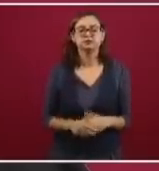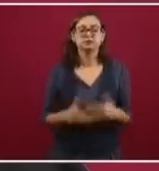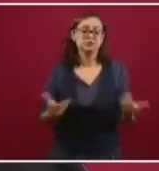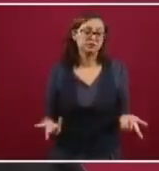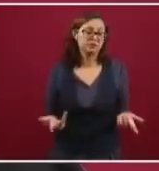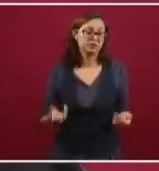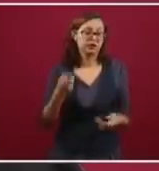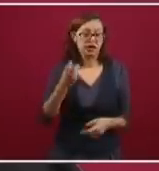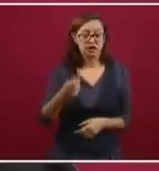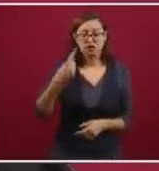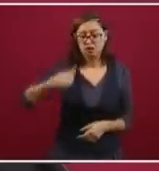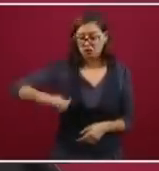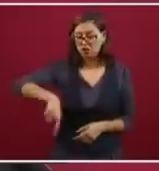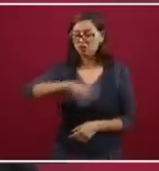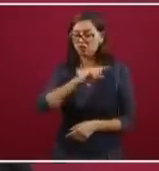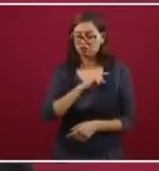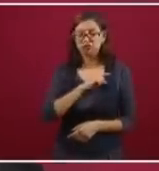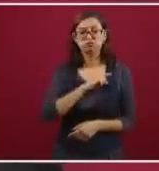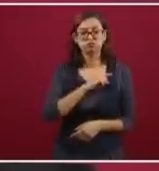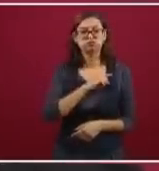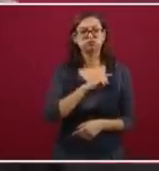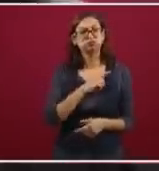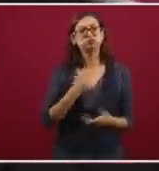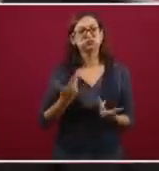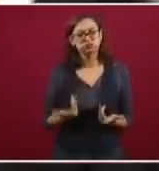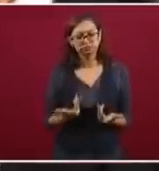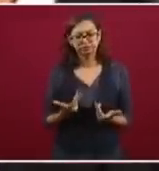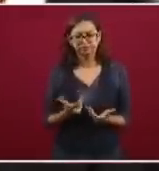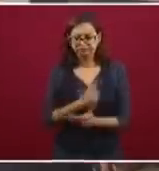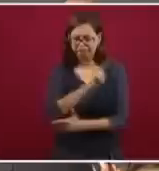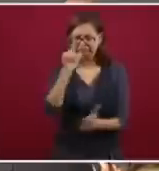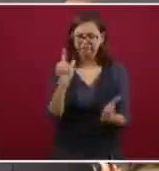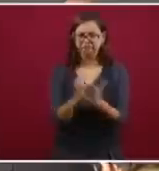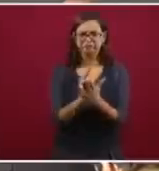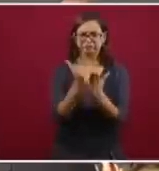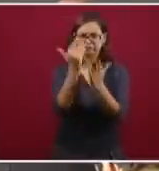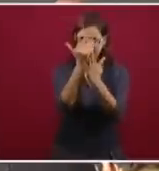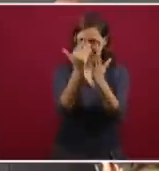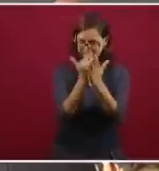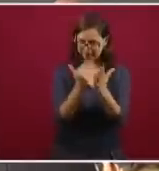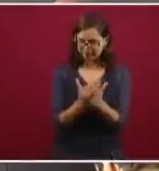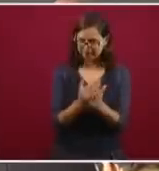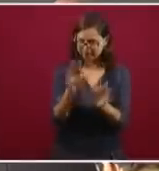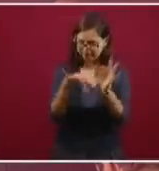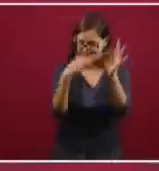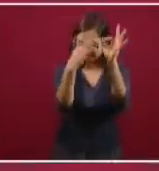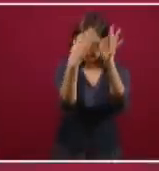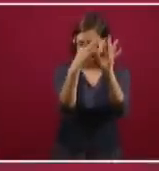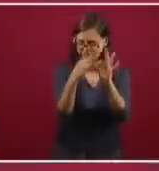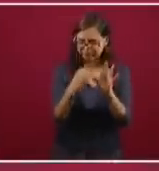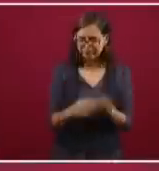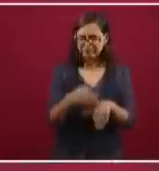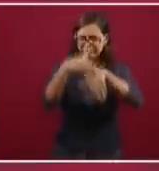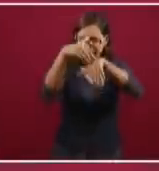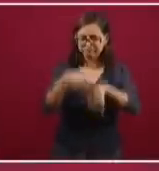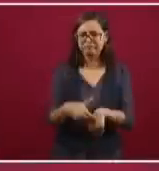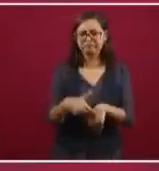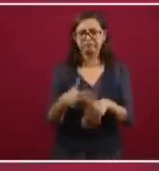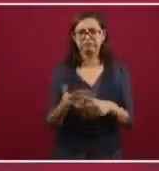estamos haciendo valer que al margen de la ley nada y por encima de la ley nadie.